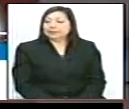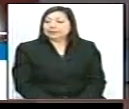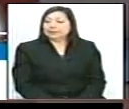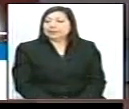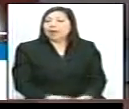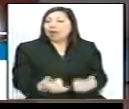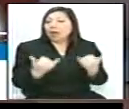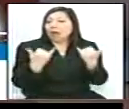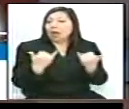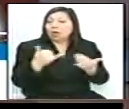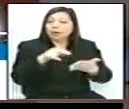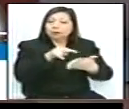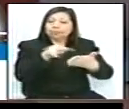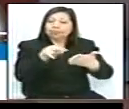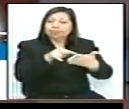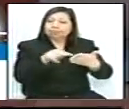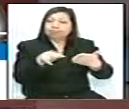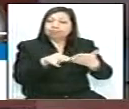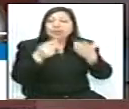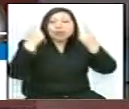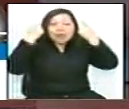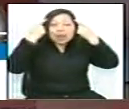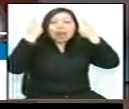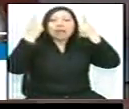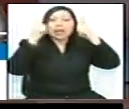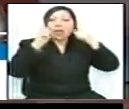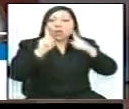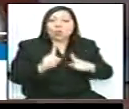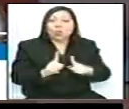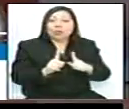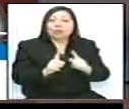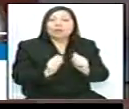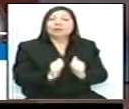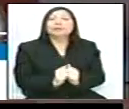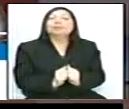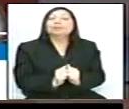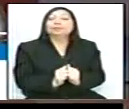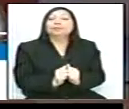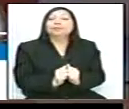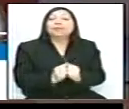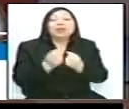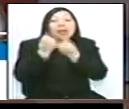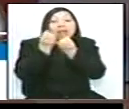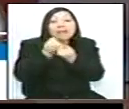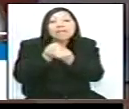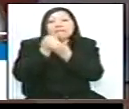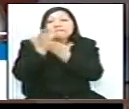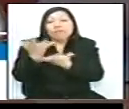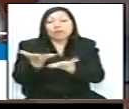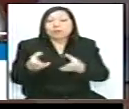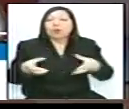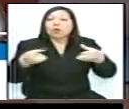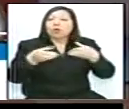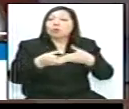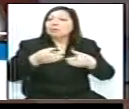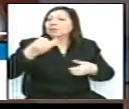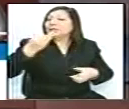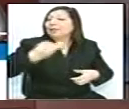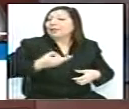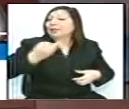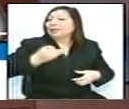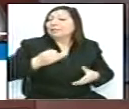Se va a dar lectura al acuerdo contenido en el informe de la Comisión